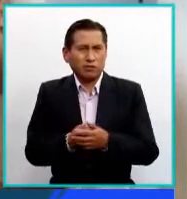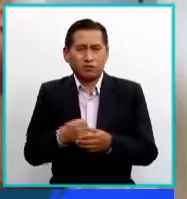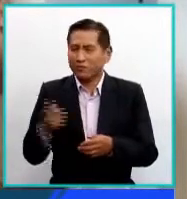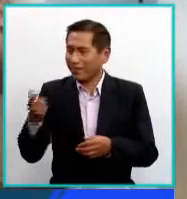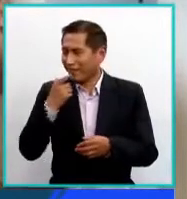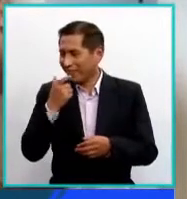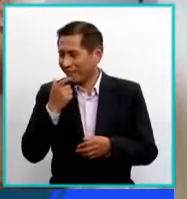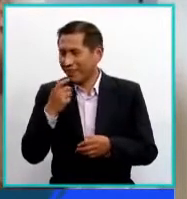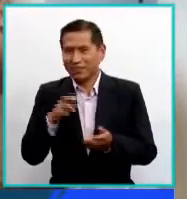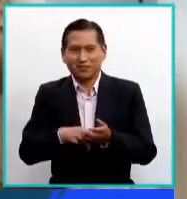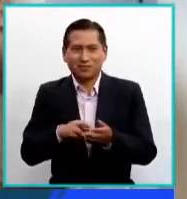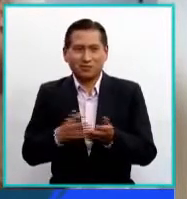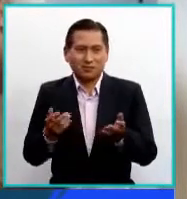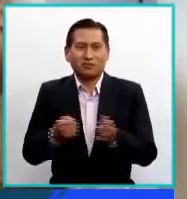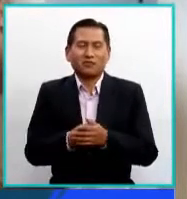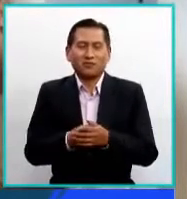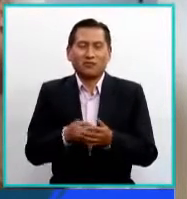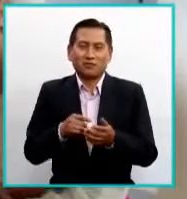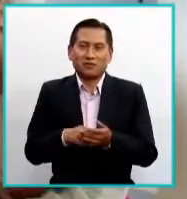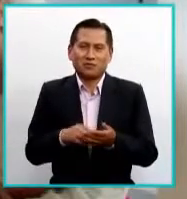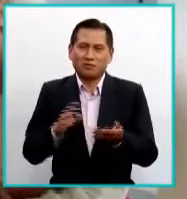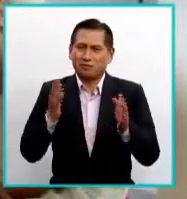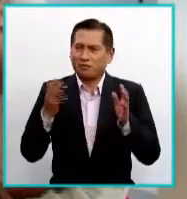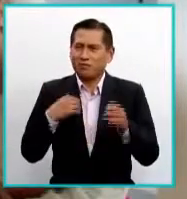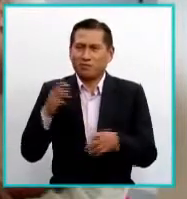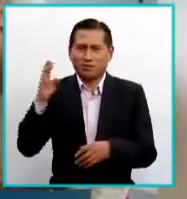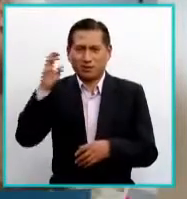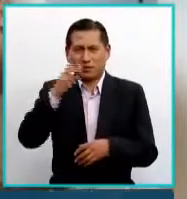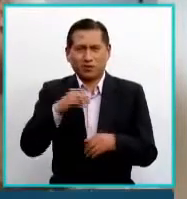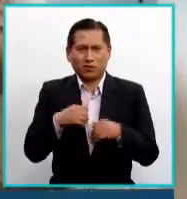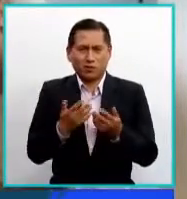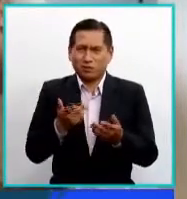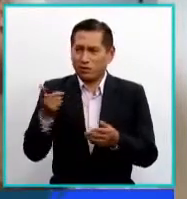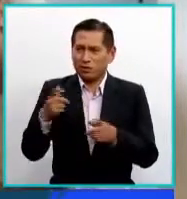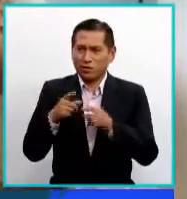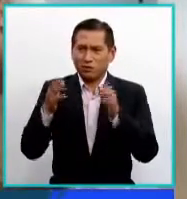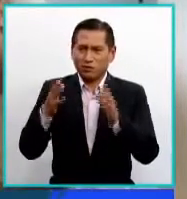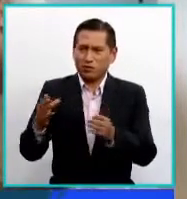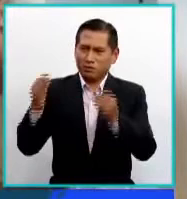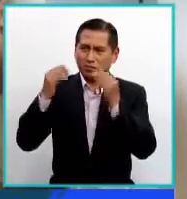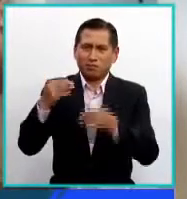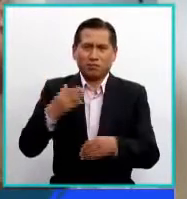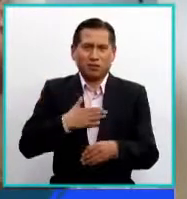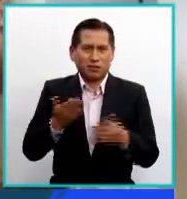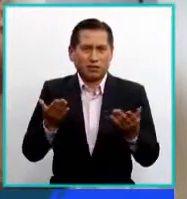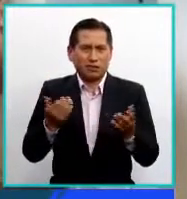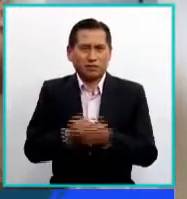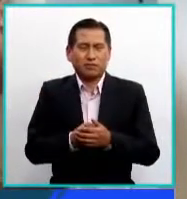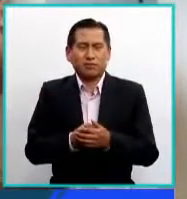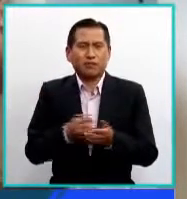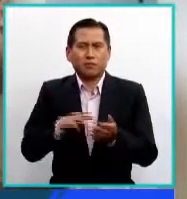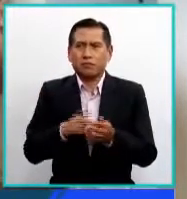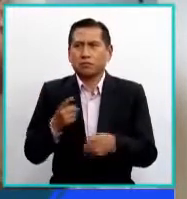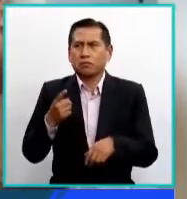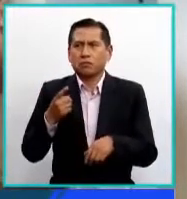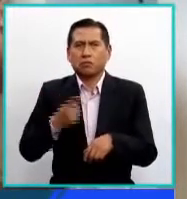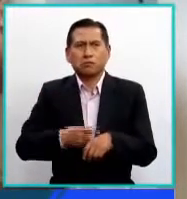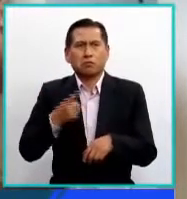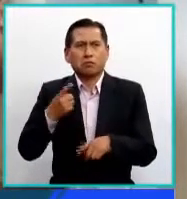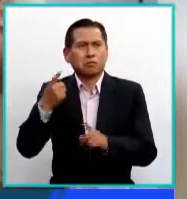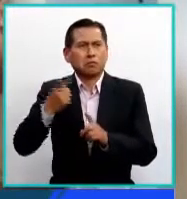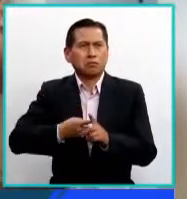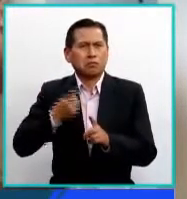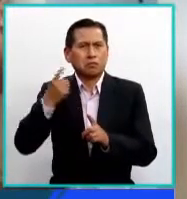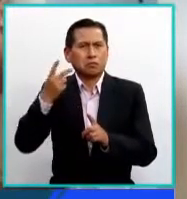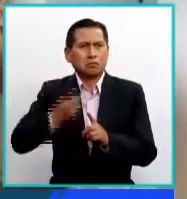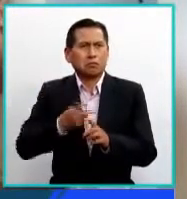como, claro, es así como... Rarísimo, claro, ¿no? Sí, fueron como 1 o 2 meses nada más